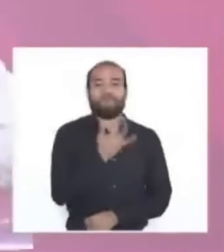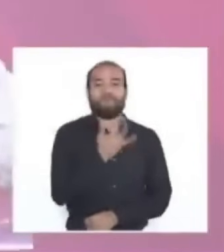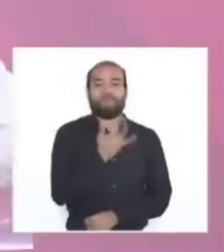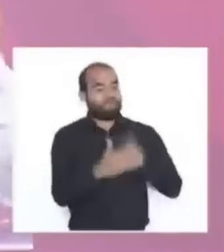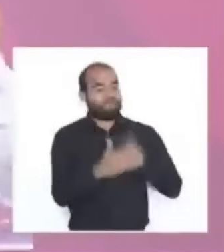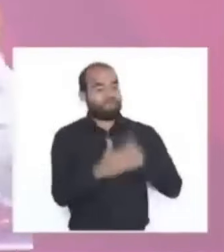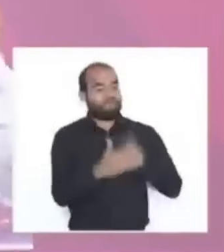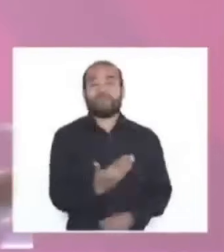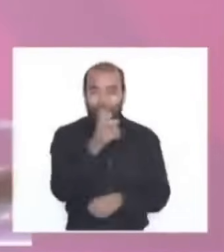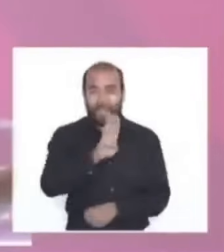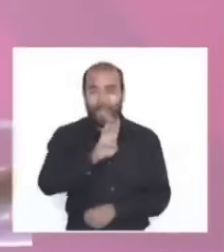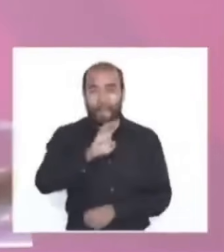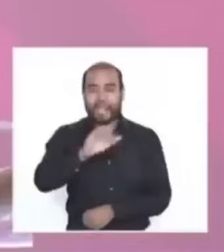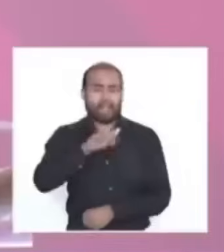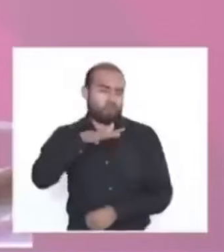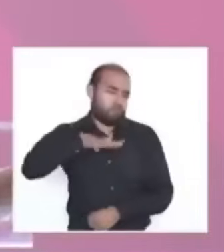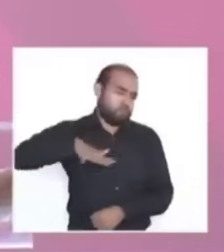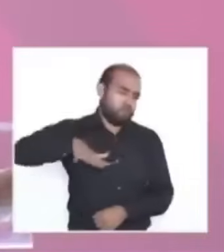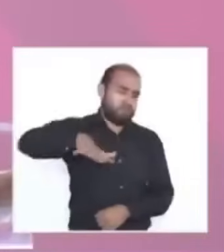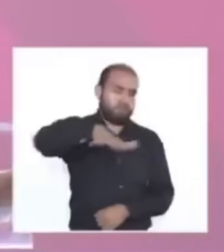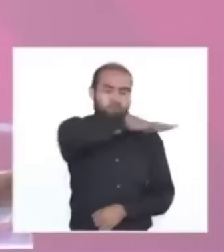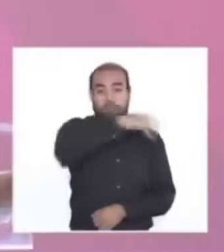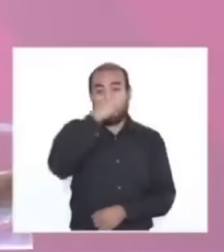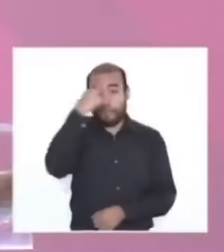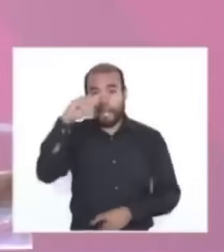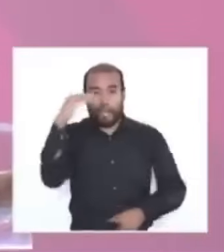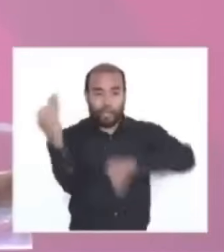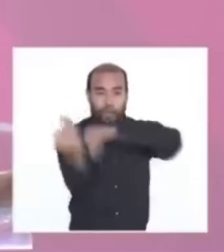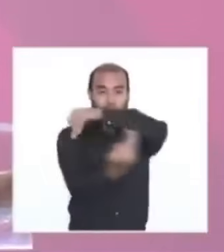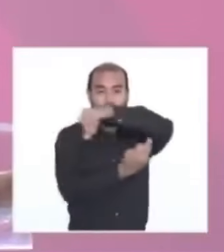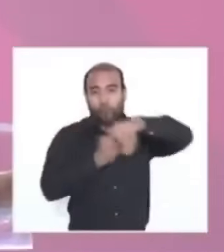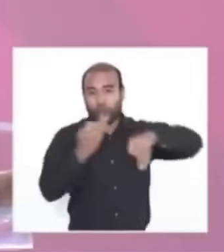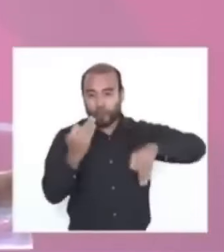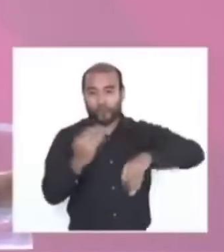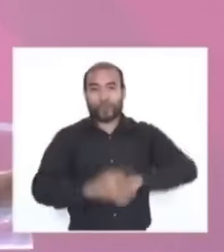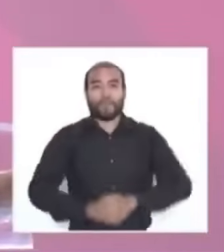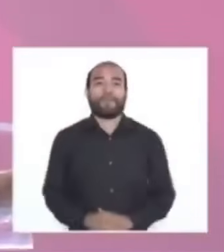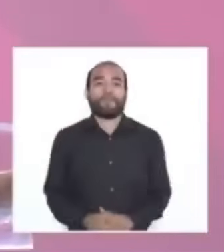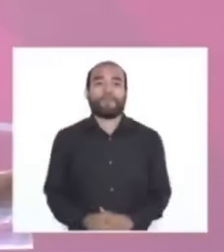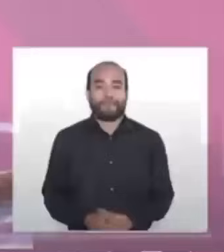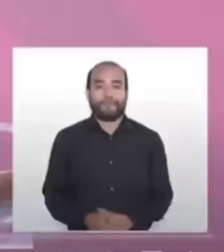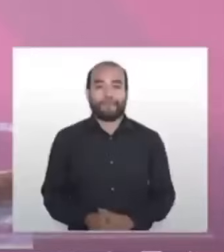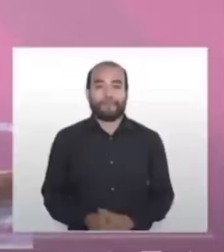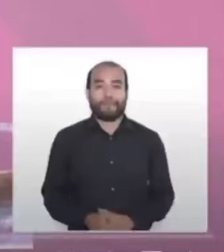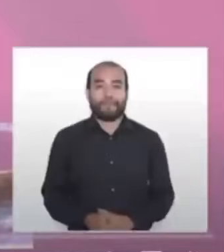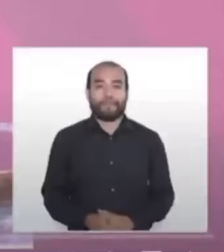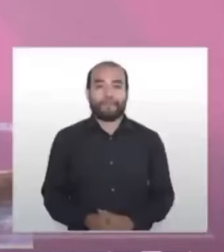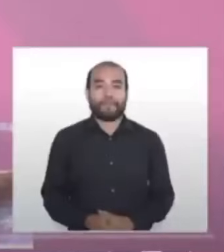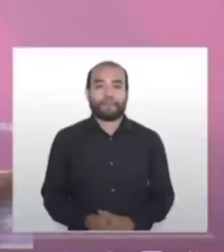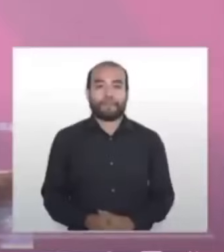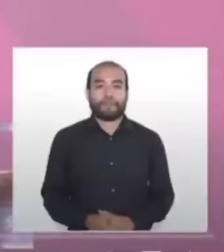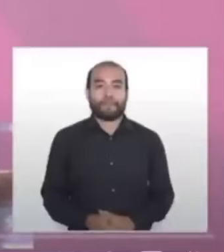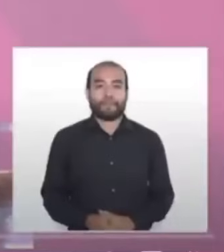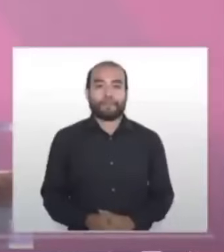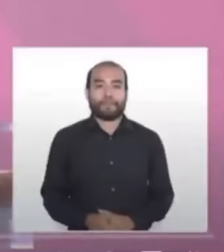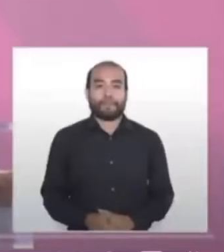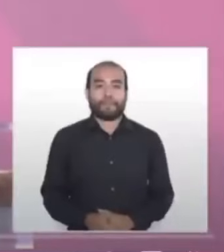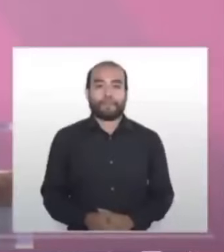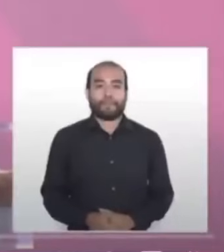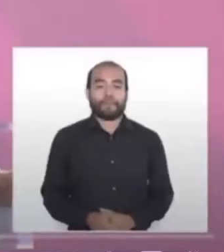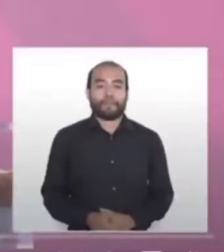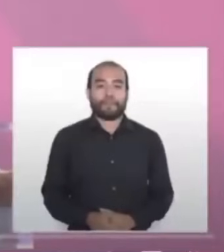ser universal la beca de niños y niñas que estudian en escuela pública. Y además,